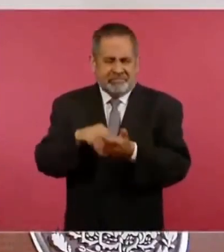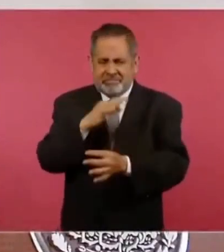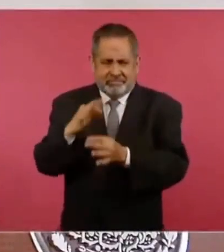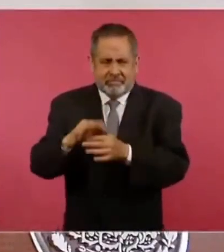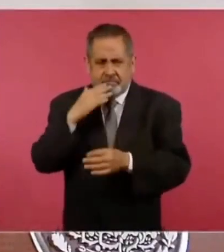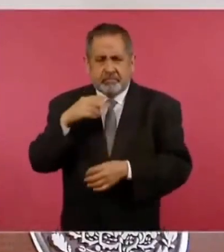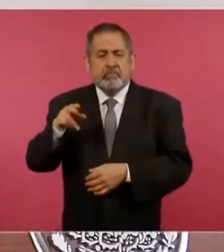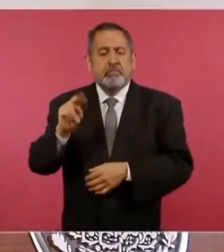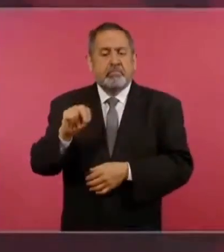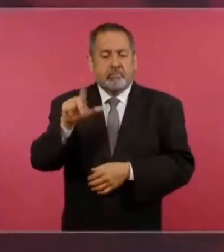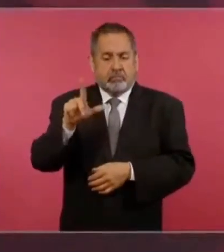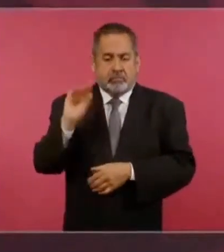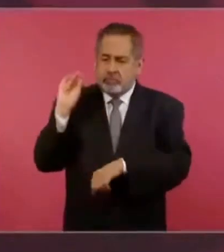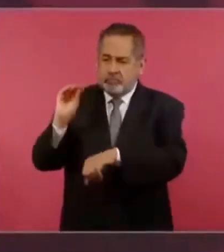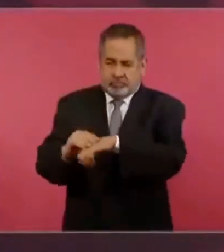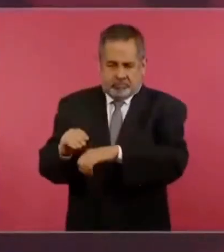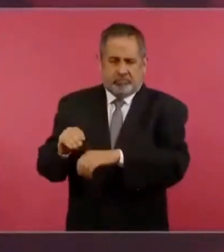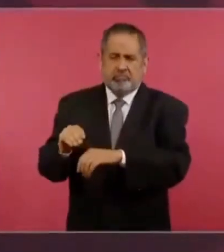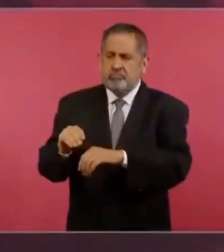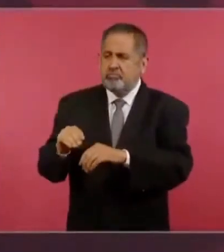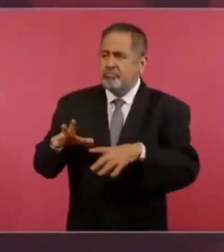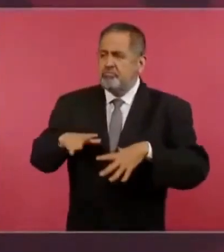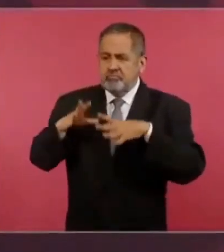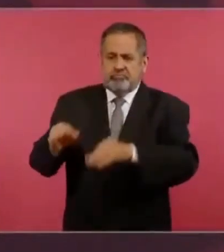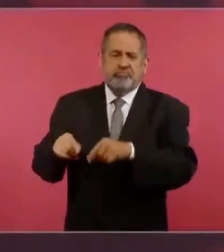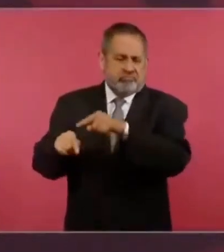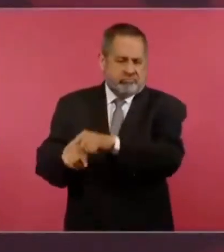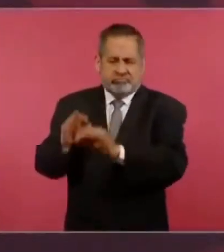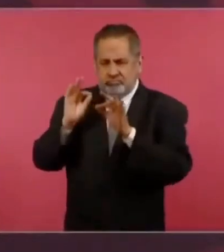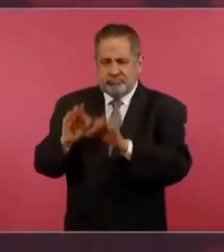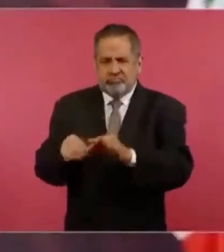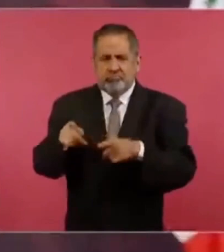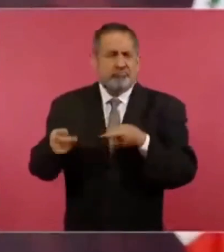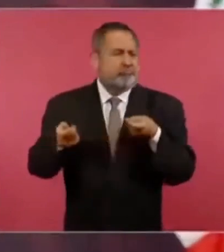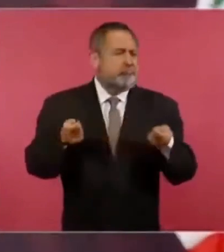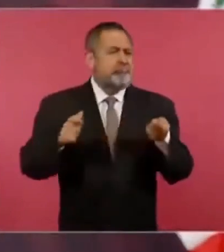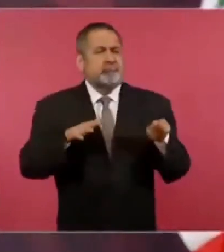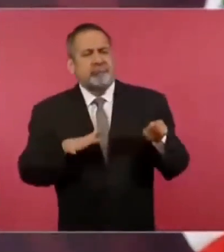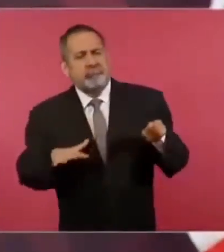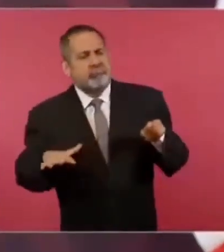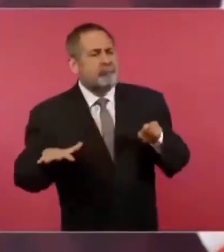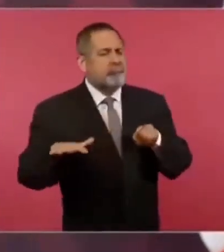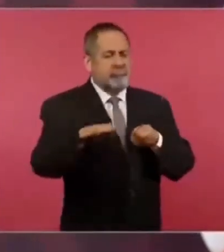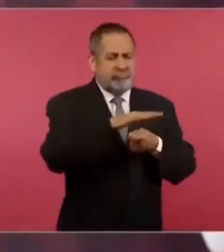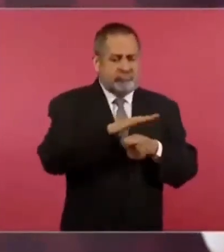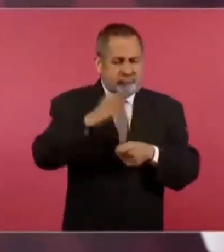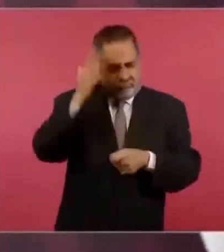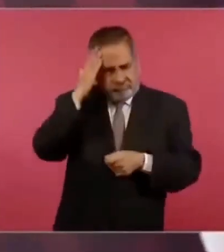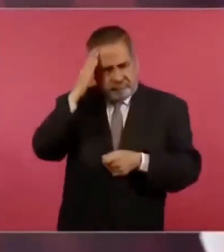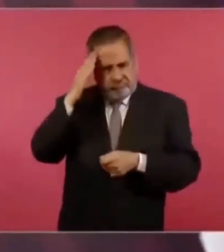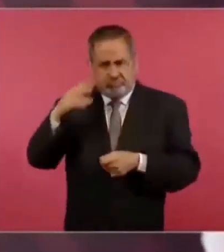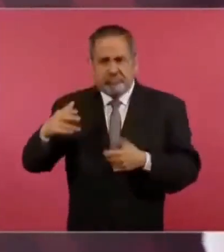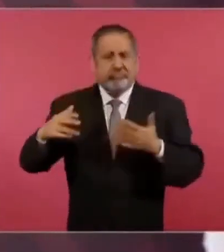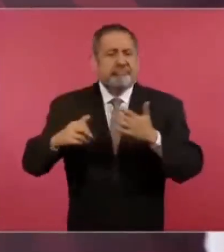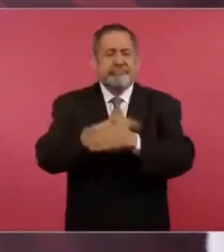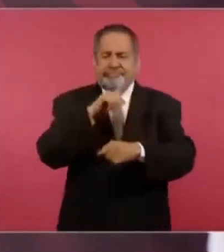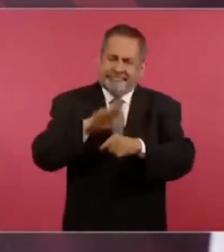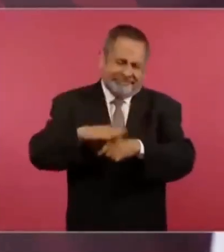en Nuevo Laredo, que va a ser la aduana